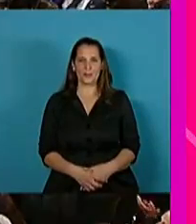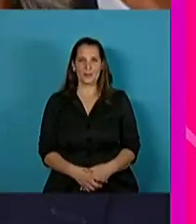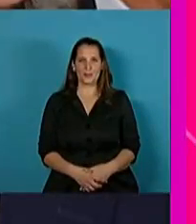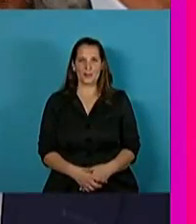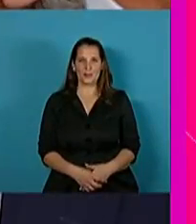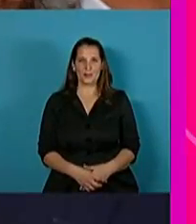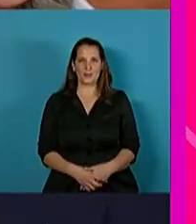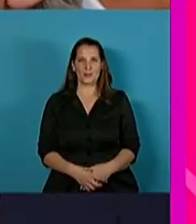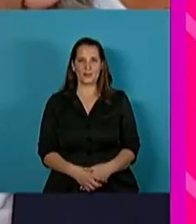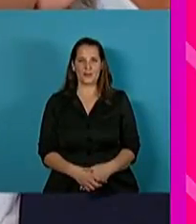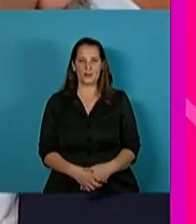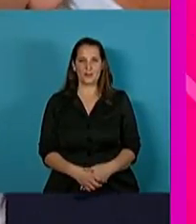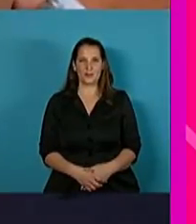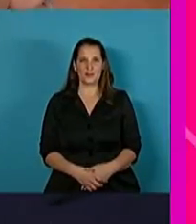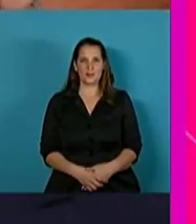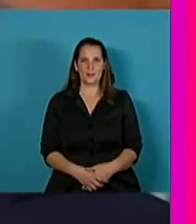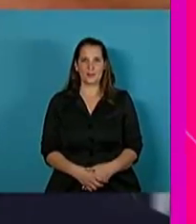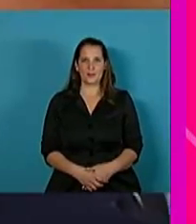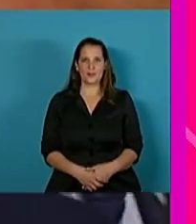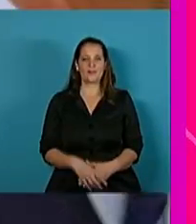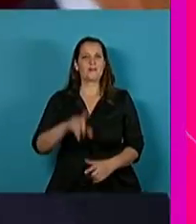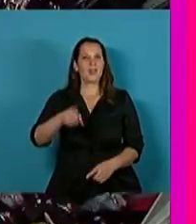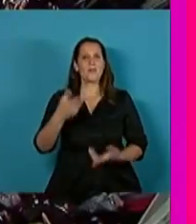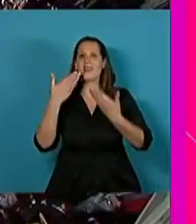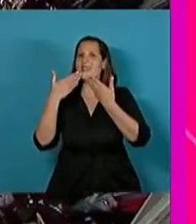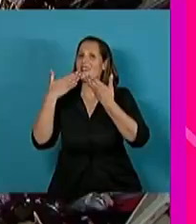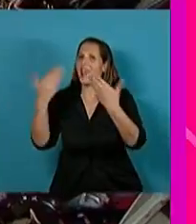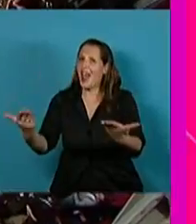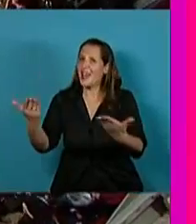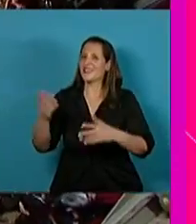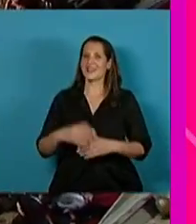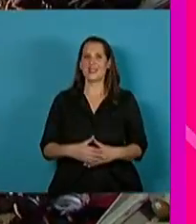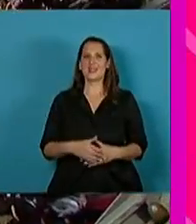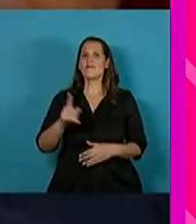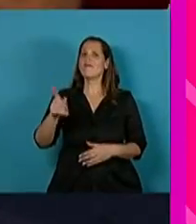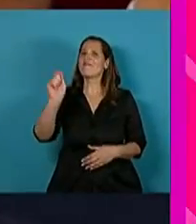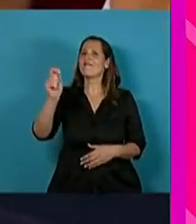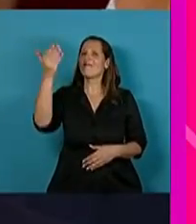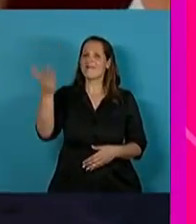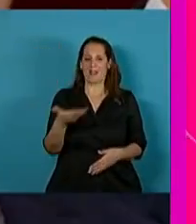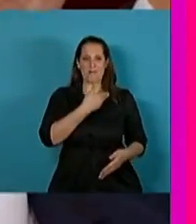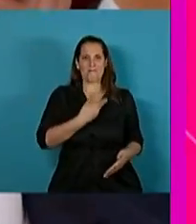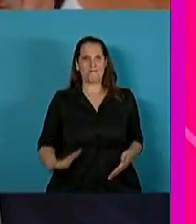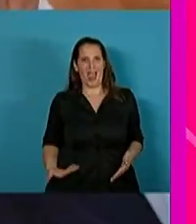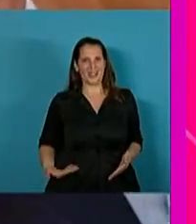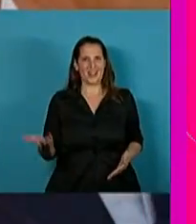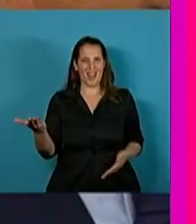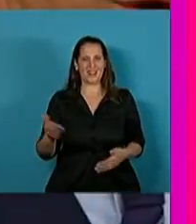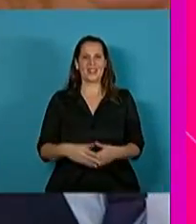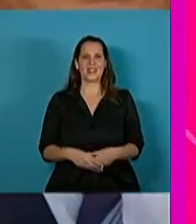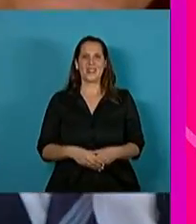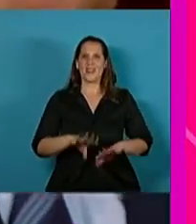discurso. Porque, por ejemplo, son pequeños mensajes que da el presidente. El llevar la silla a la vicepresidente me parece un acto de cortesía estupendo.